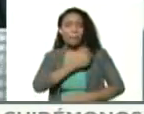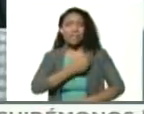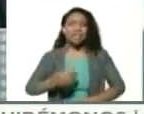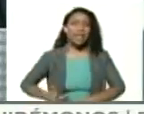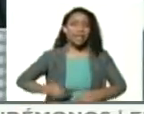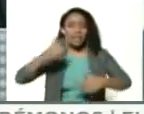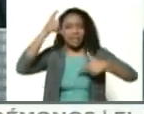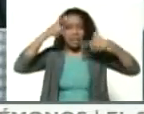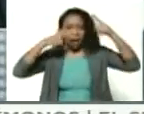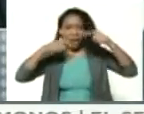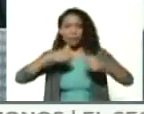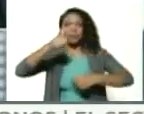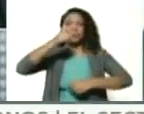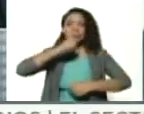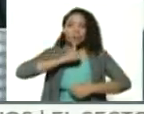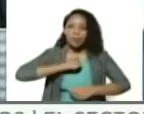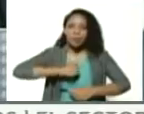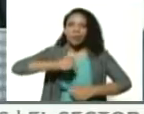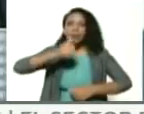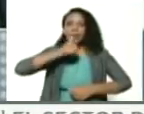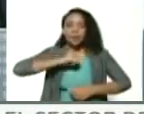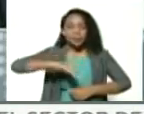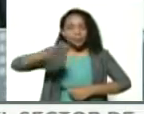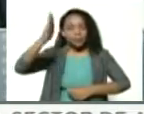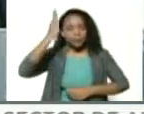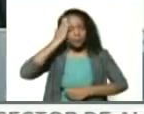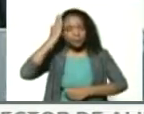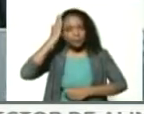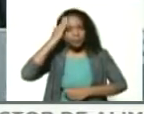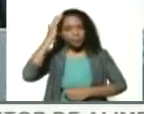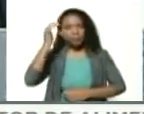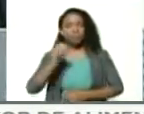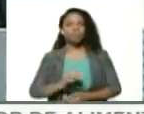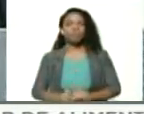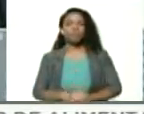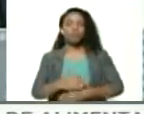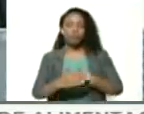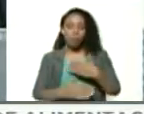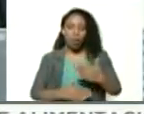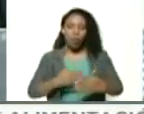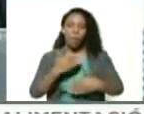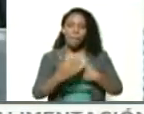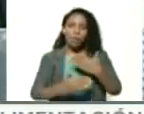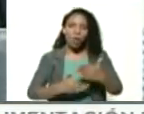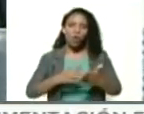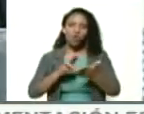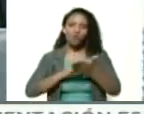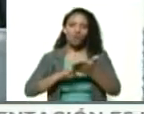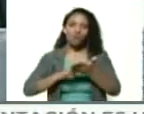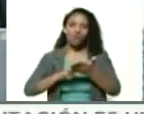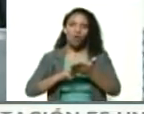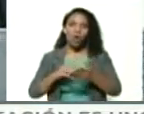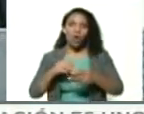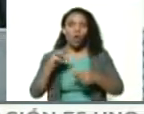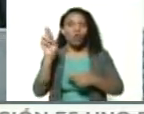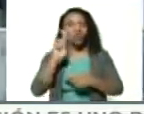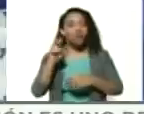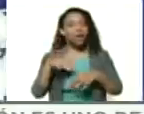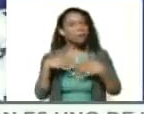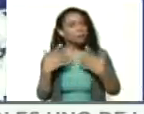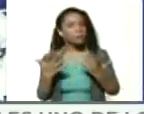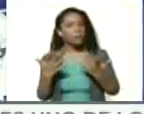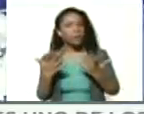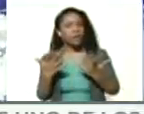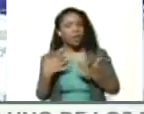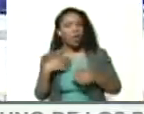fue llevando con sabiduría, con paciencia, y que lo utilizaron precisamente como